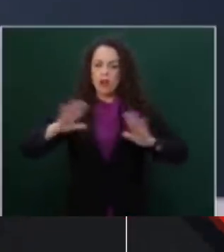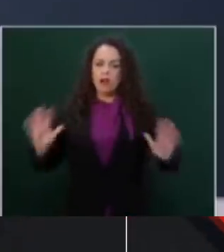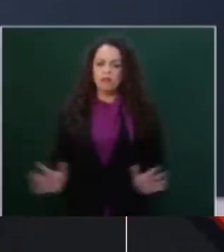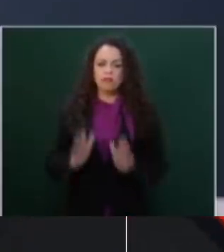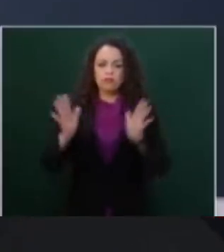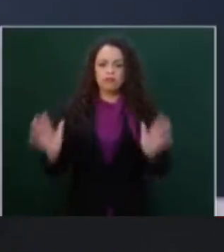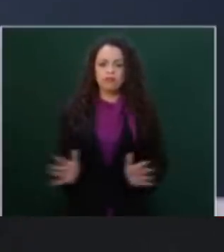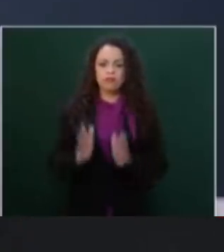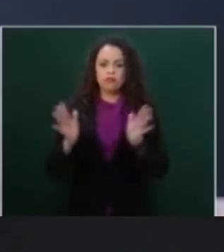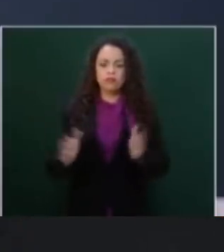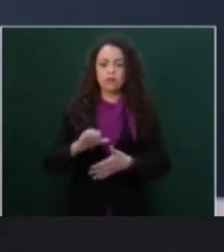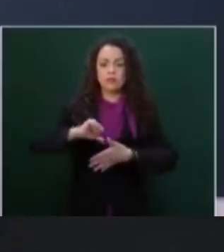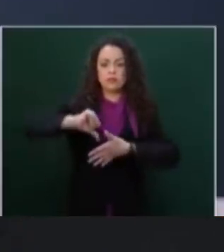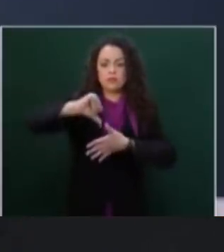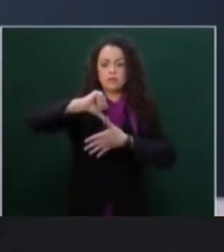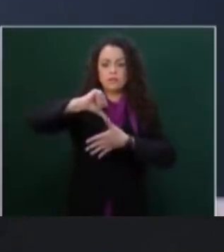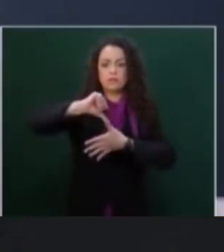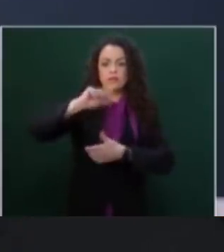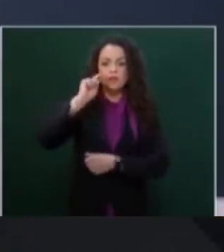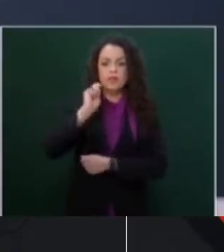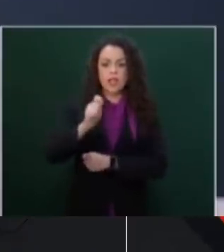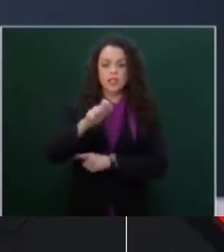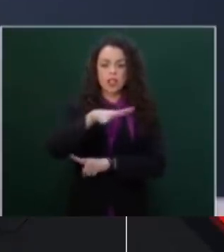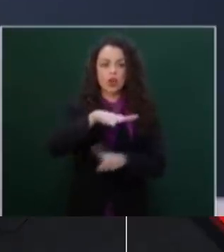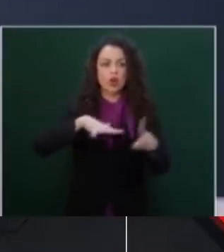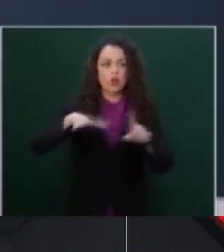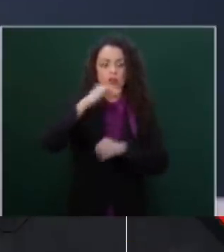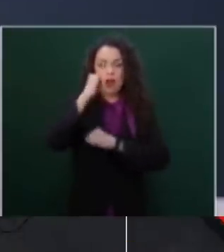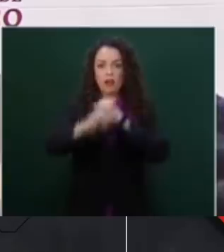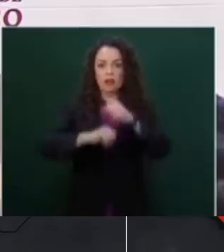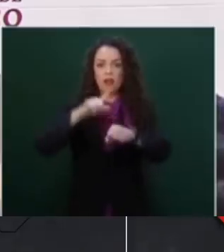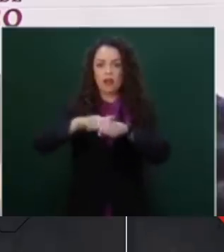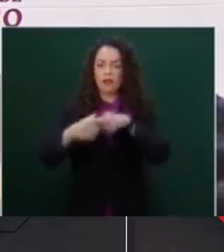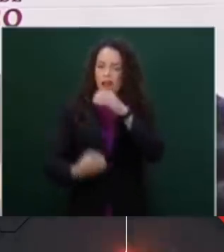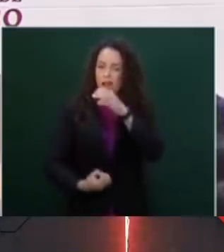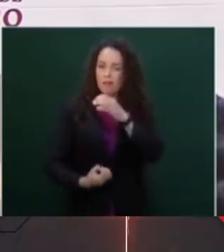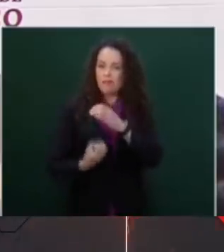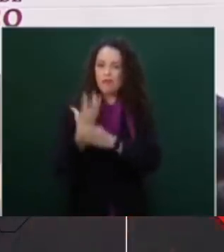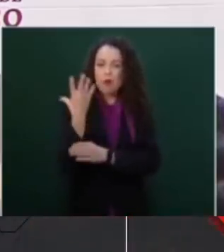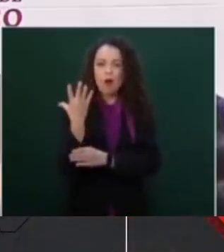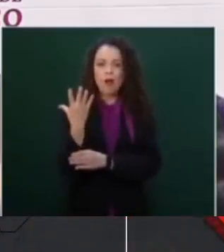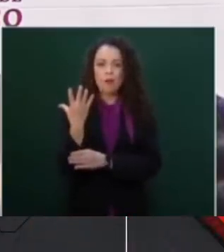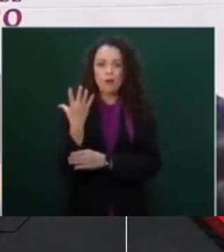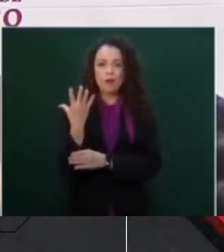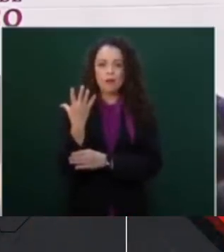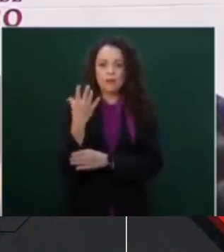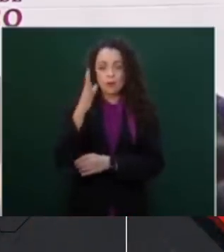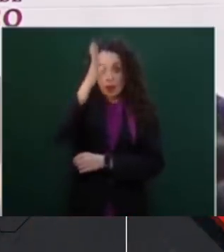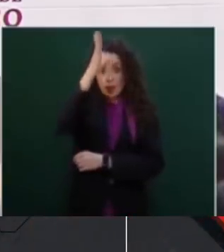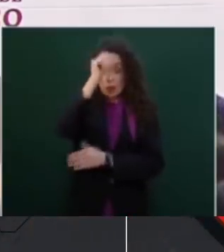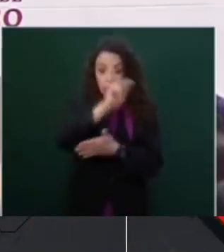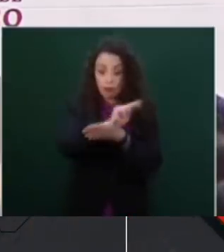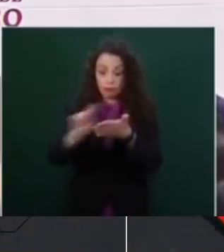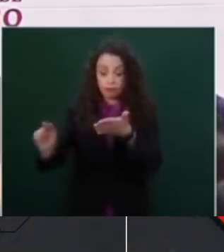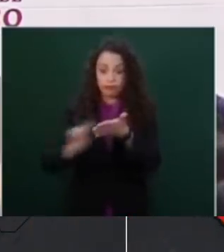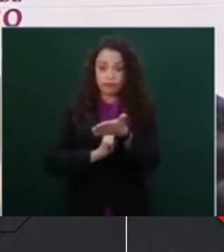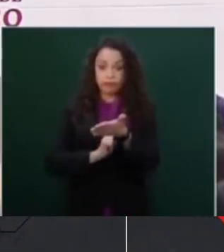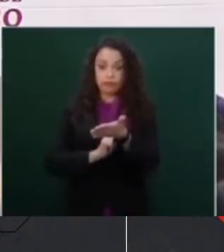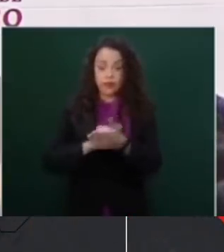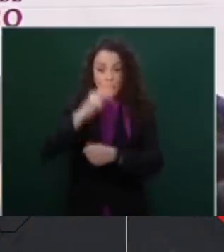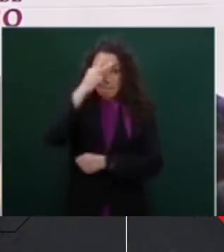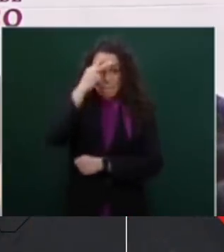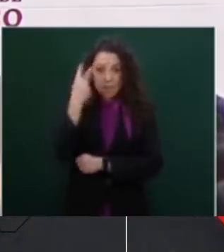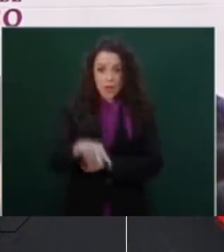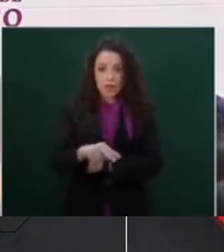integración latinoamericana en el nuevo contexto internacional. A través del Tratado Comercial México,